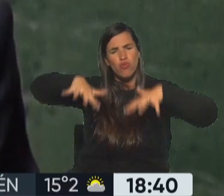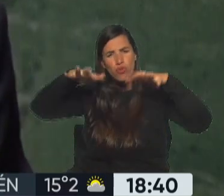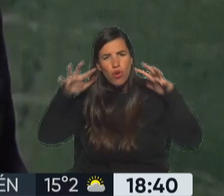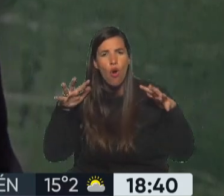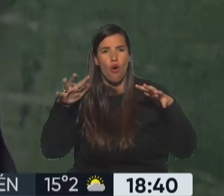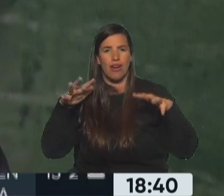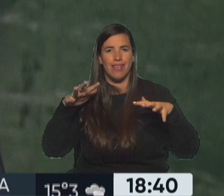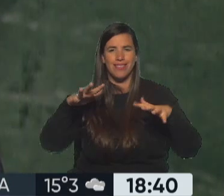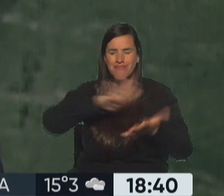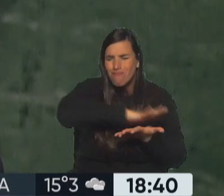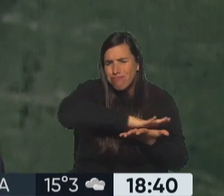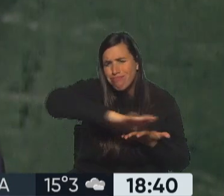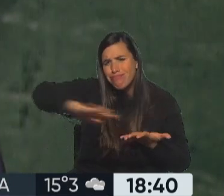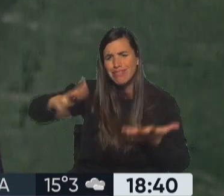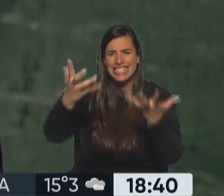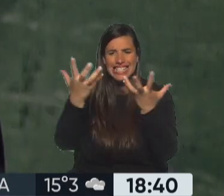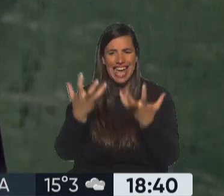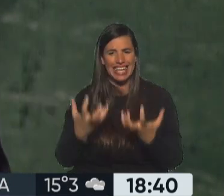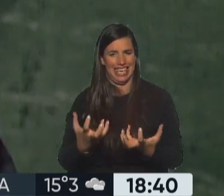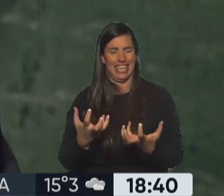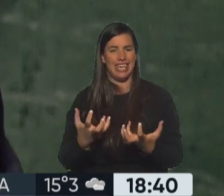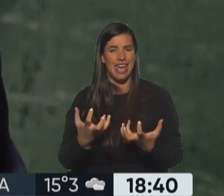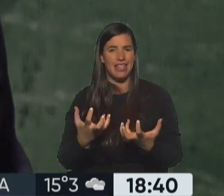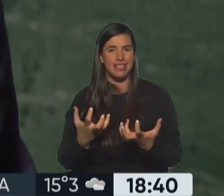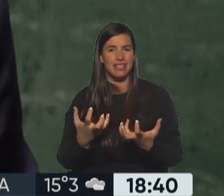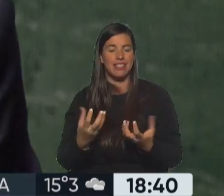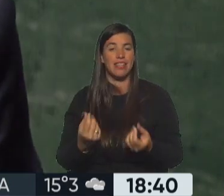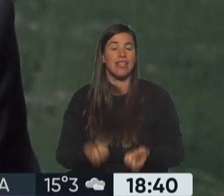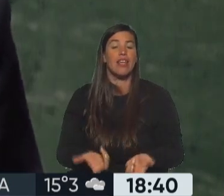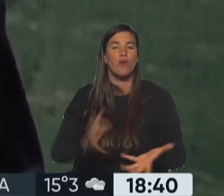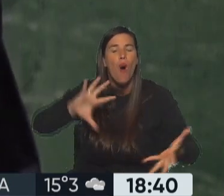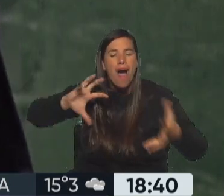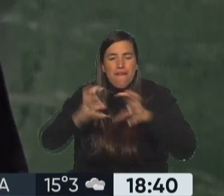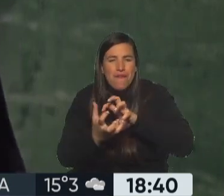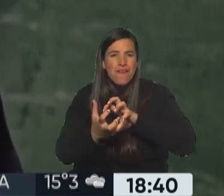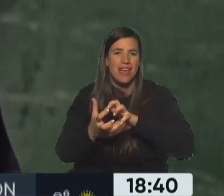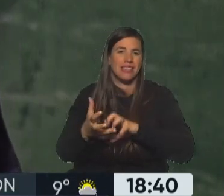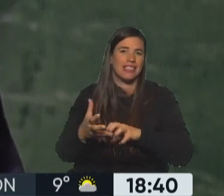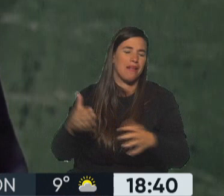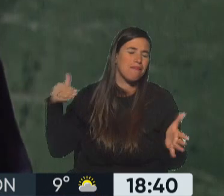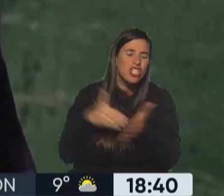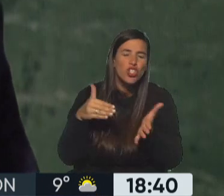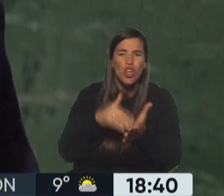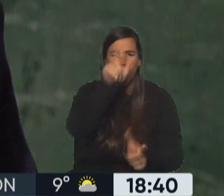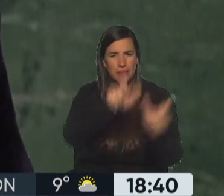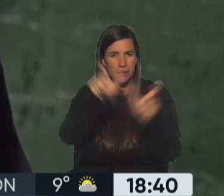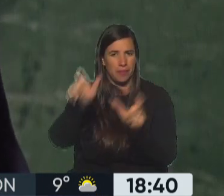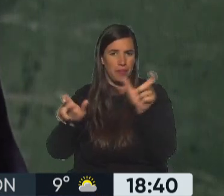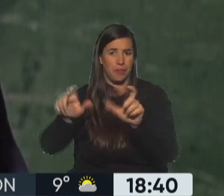extensas sequías acaban afectando a millones de seres humanos en todas las latitudes del